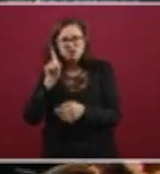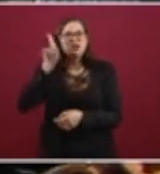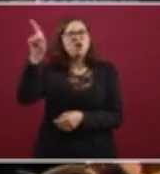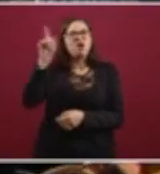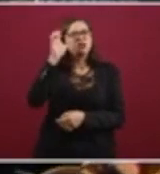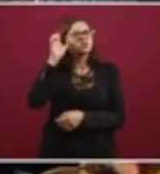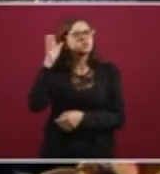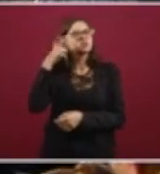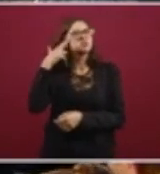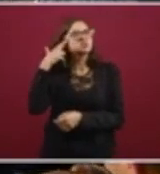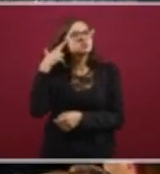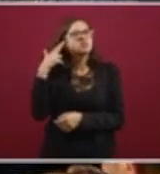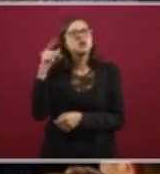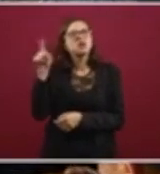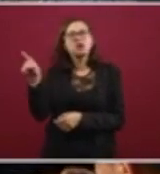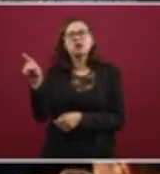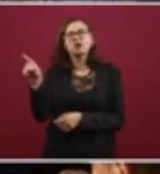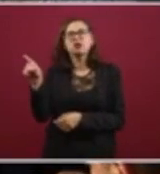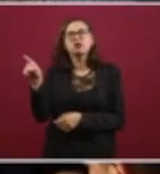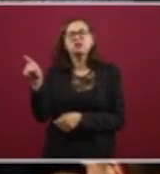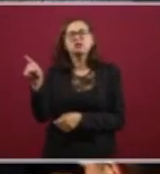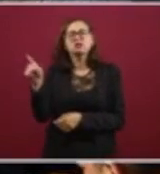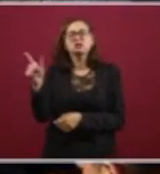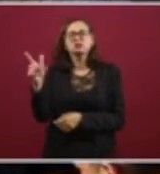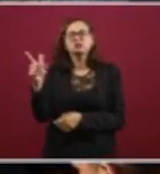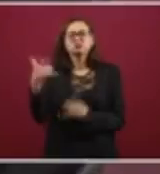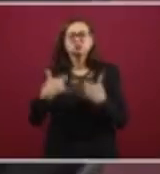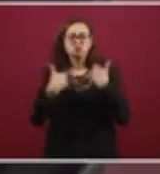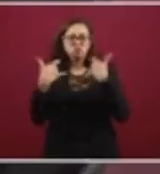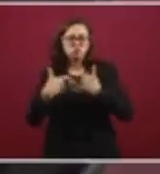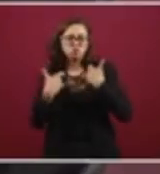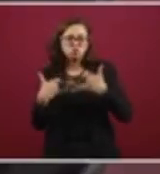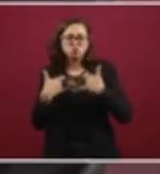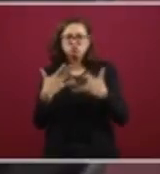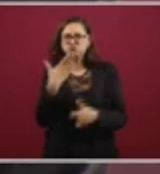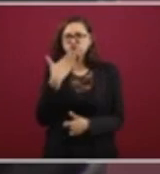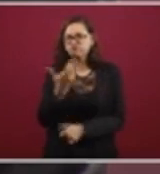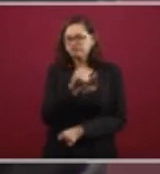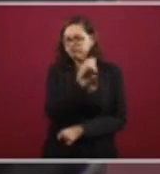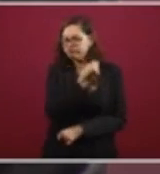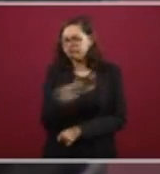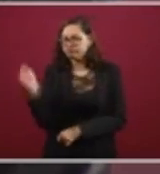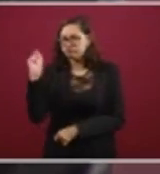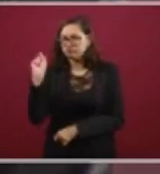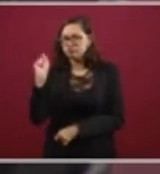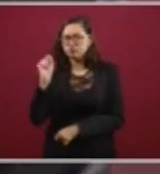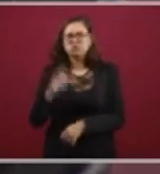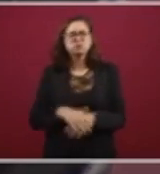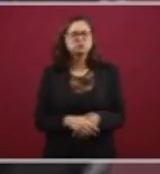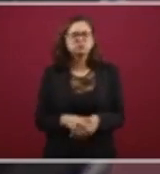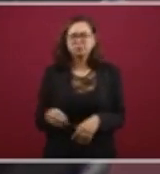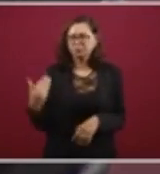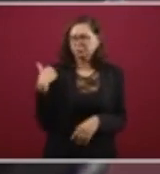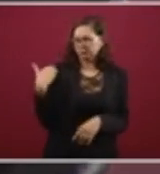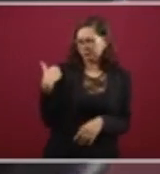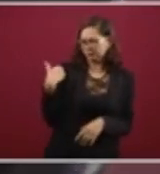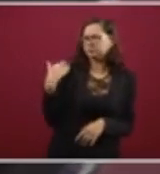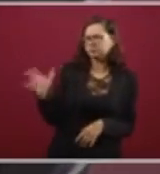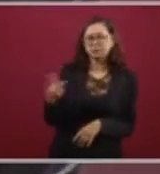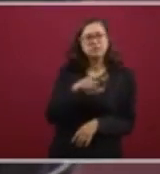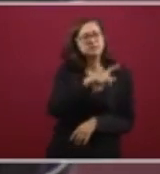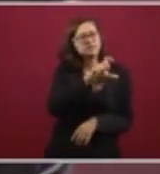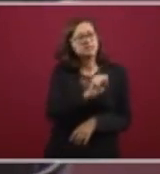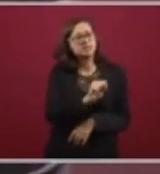para jóvenes talentos le pedí al secretario de Comunicaciones y